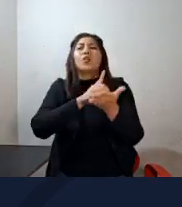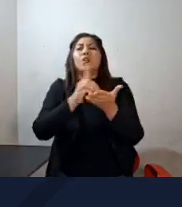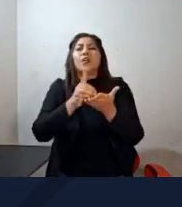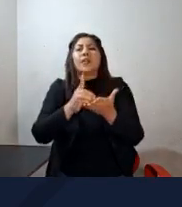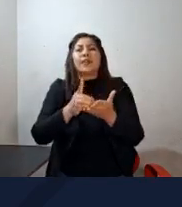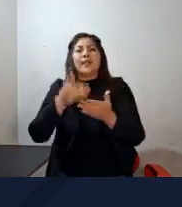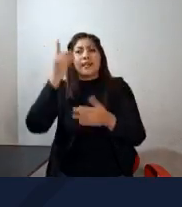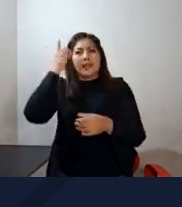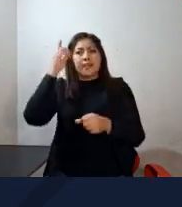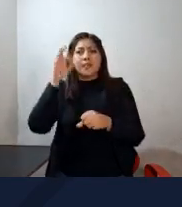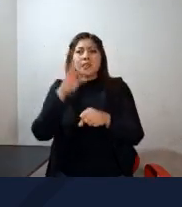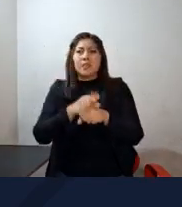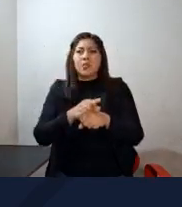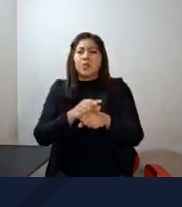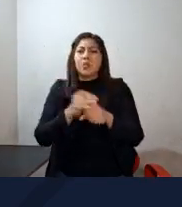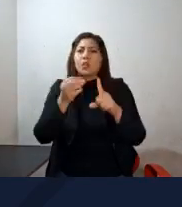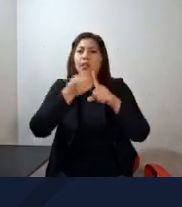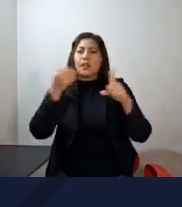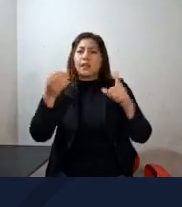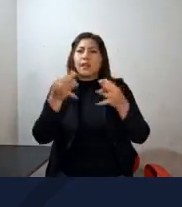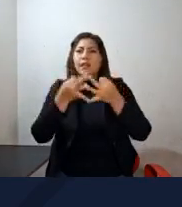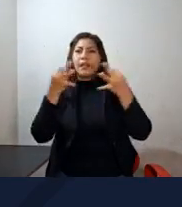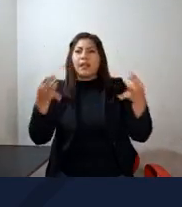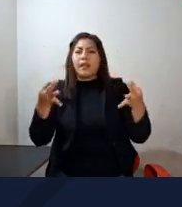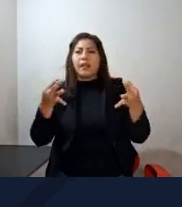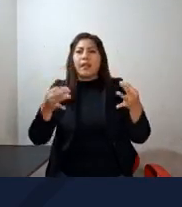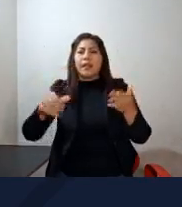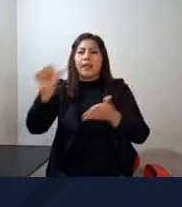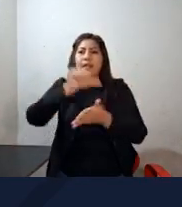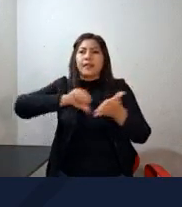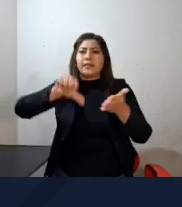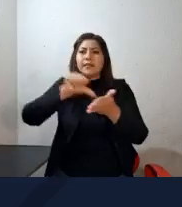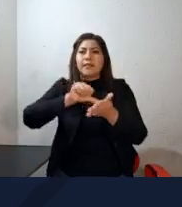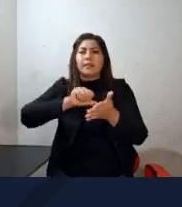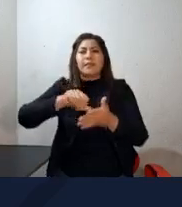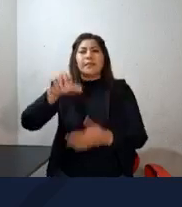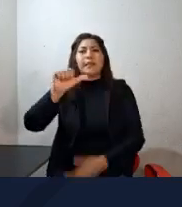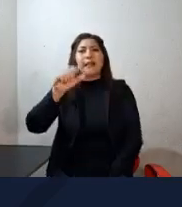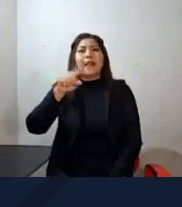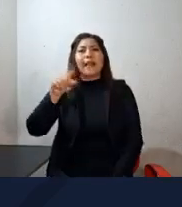Territorial, Oficinas Centrales, Azafrán número 18,